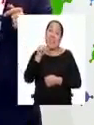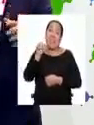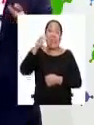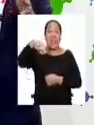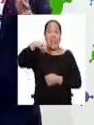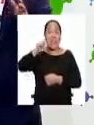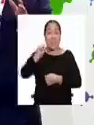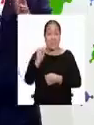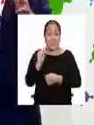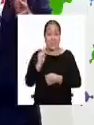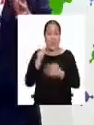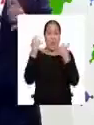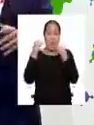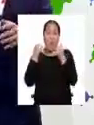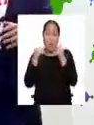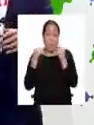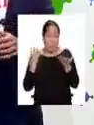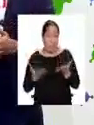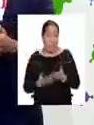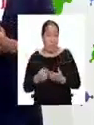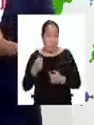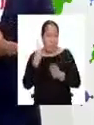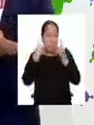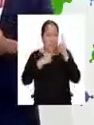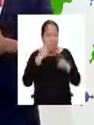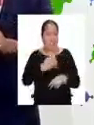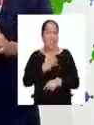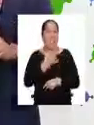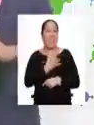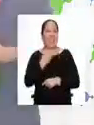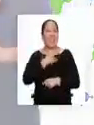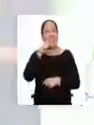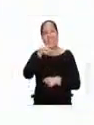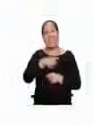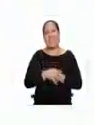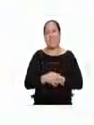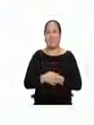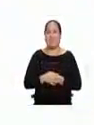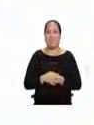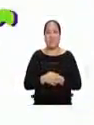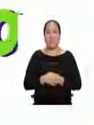realidad virtual en su máximo nivel. Vamos a ver. Oh.